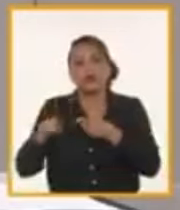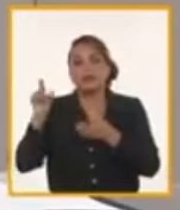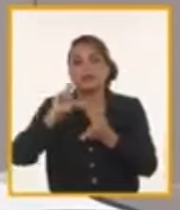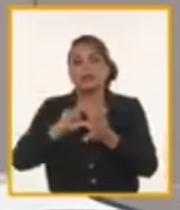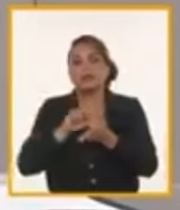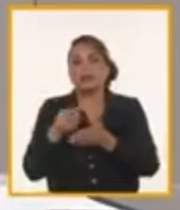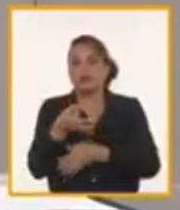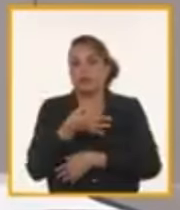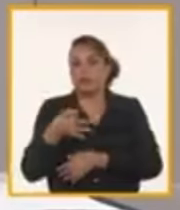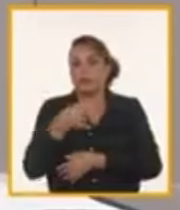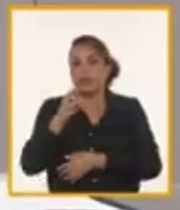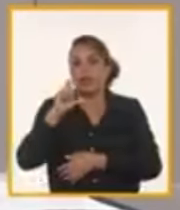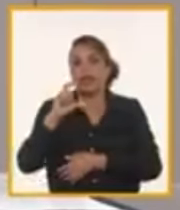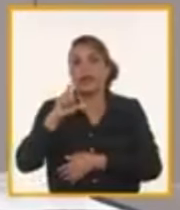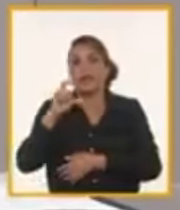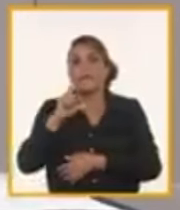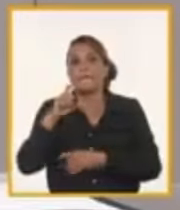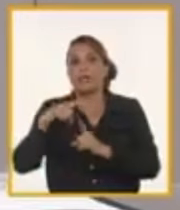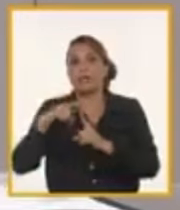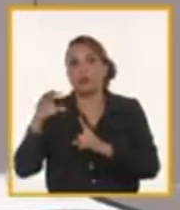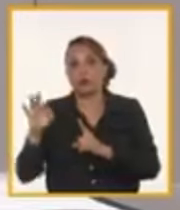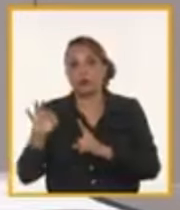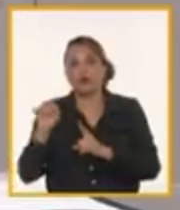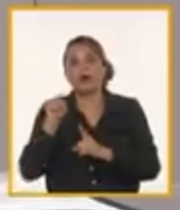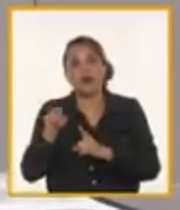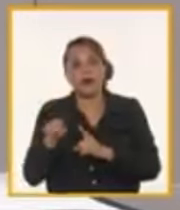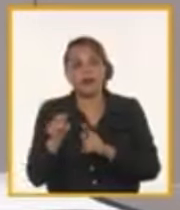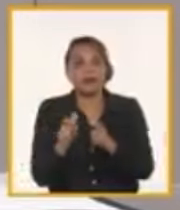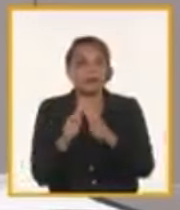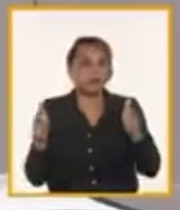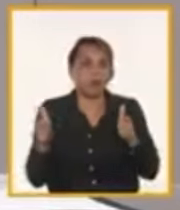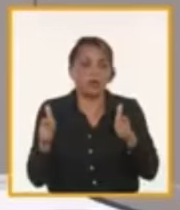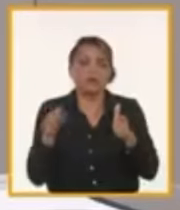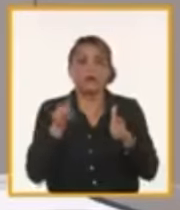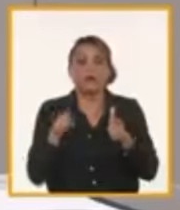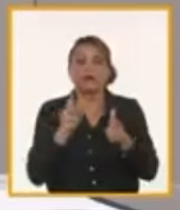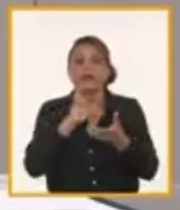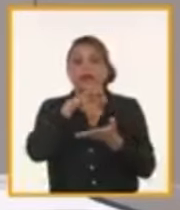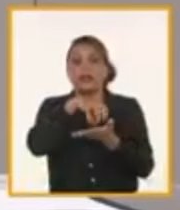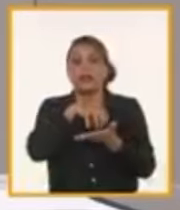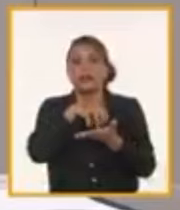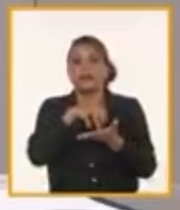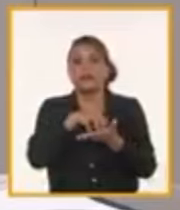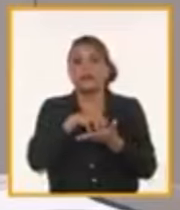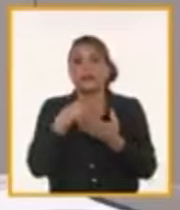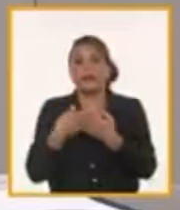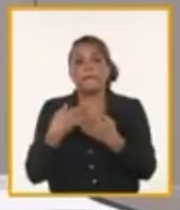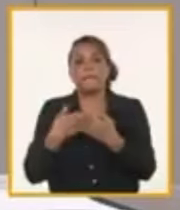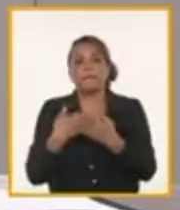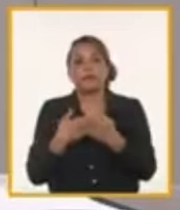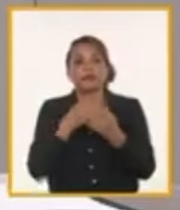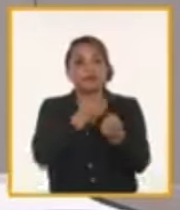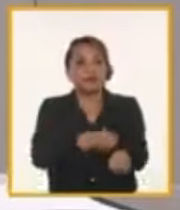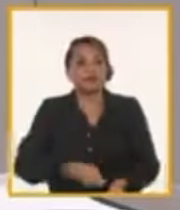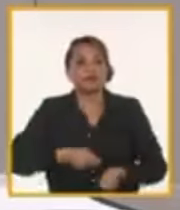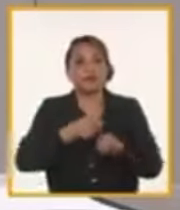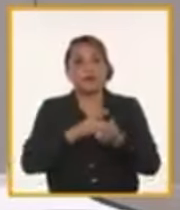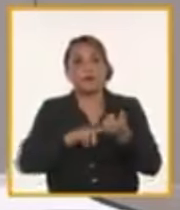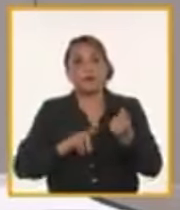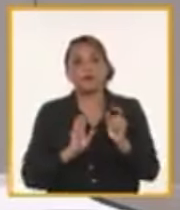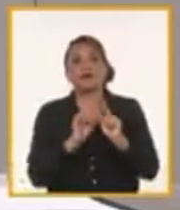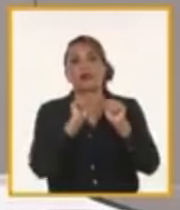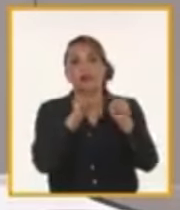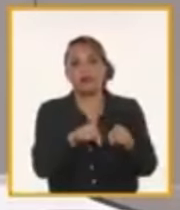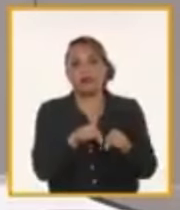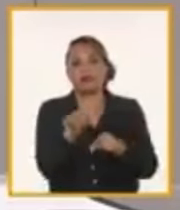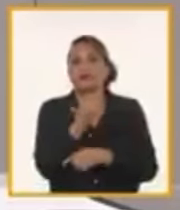municipales de caimito que es donde está enclavada la mayor o sea gran parte de la zona de las empresas agropecuarias de la provincia que